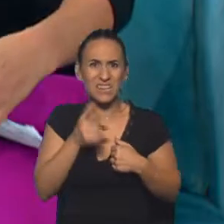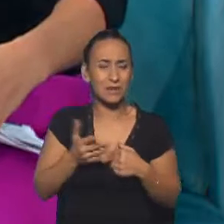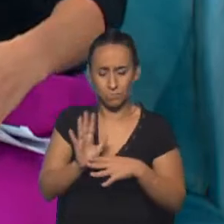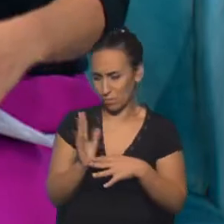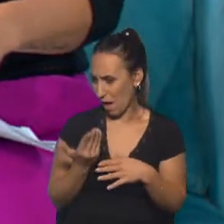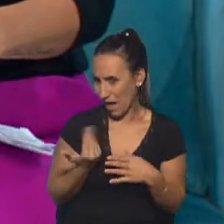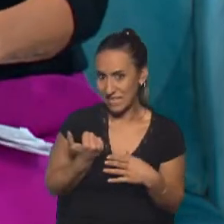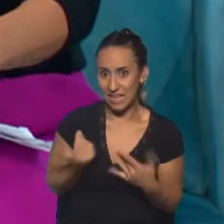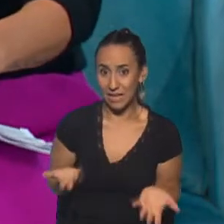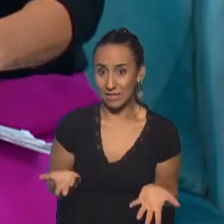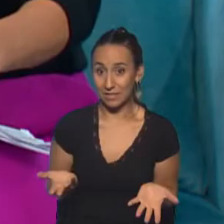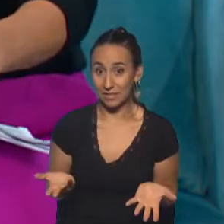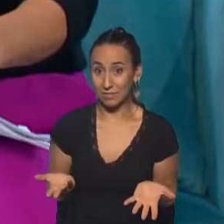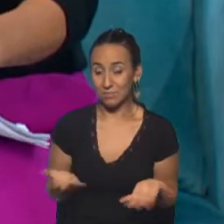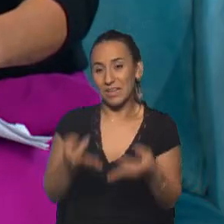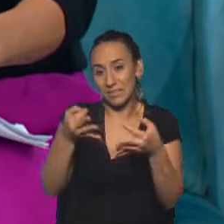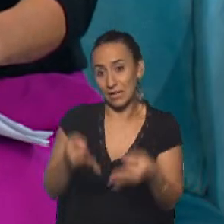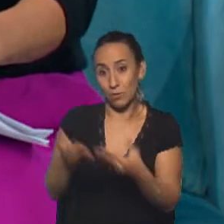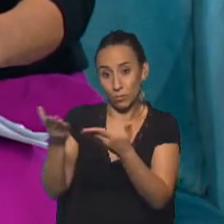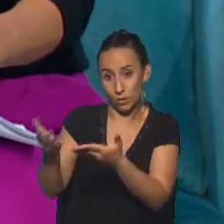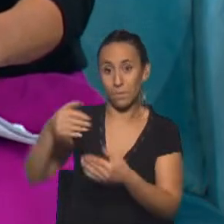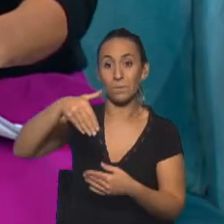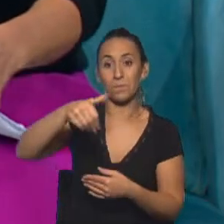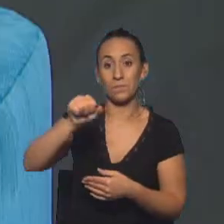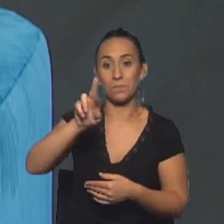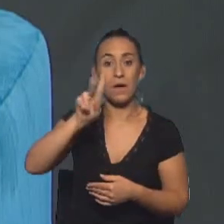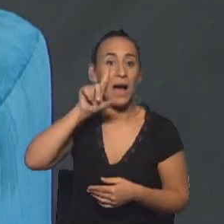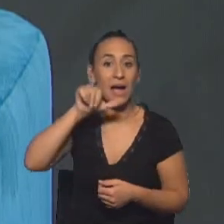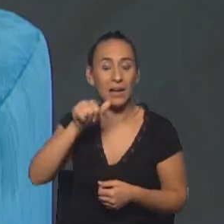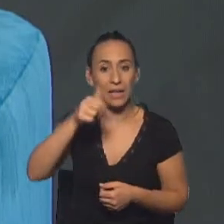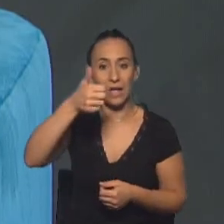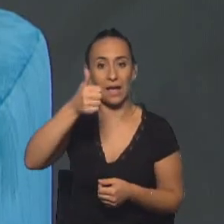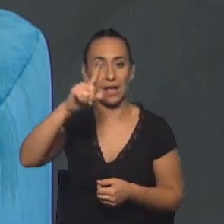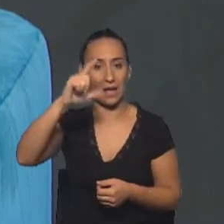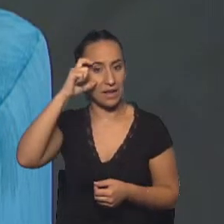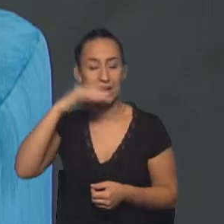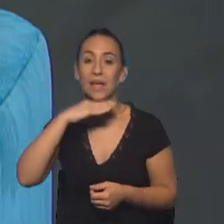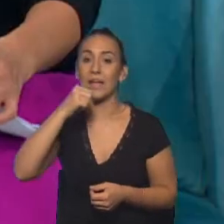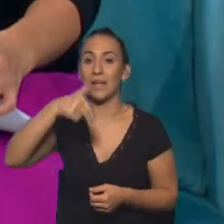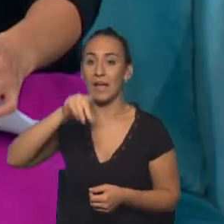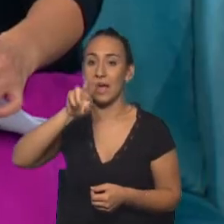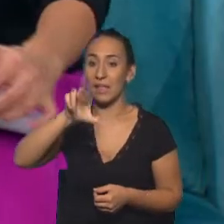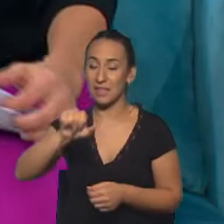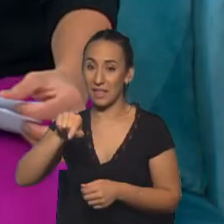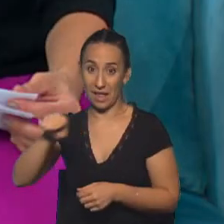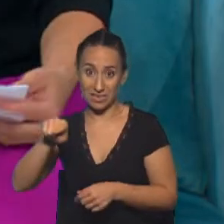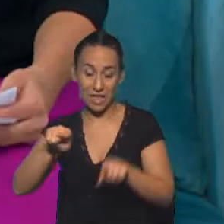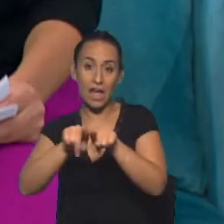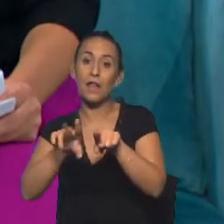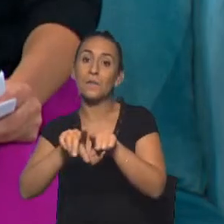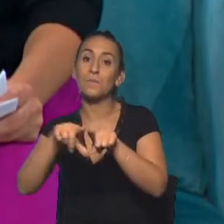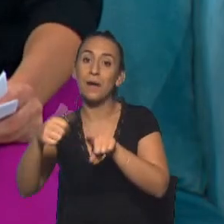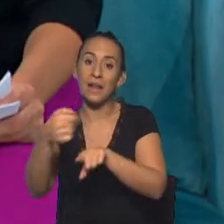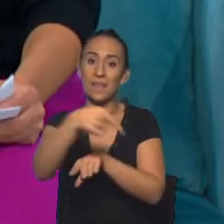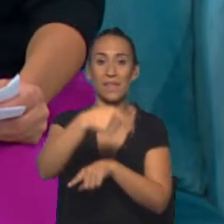ayer, Horacio. Tal cual. Y seguramente María Alejandra González, que hoy nos está acompañando, que es hermana de Néstor González, uno de